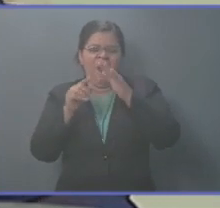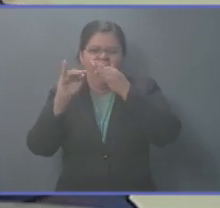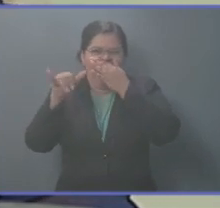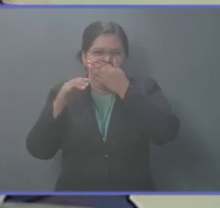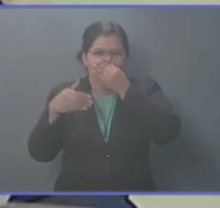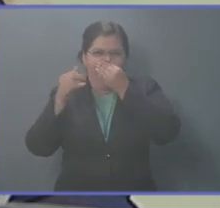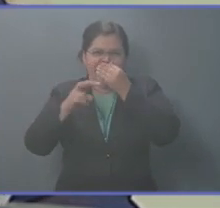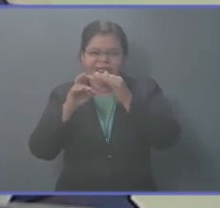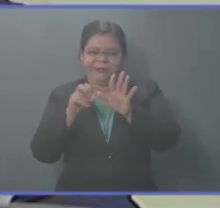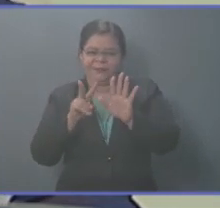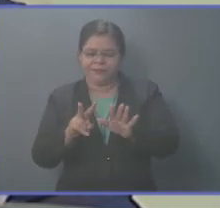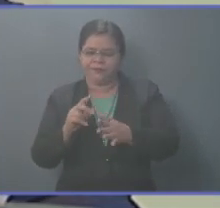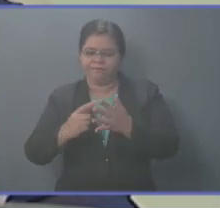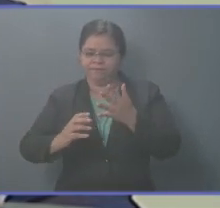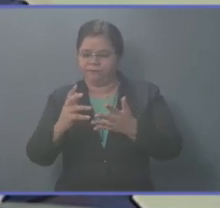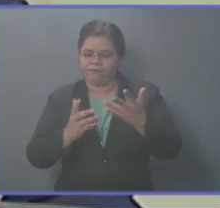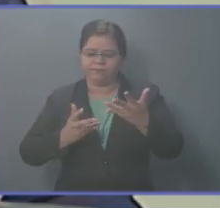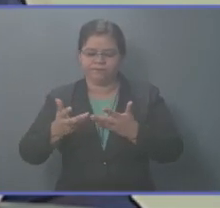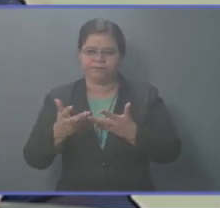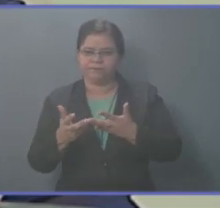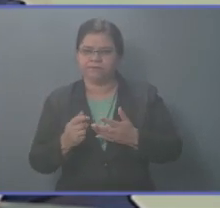2017, inconstitucionalidad